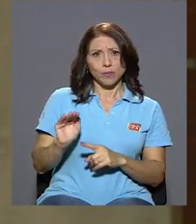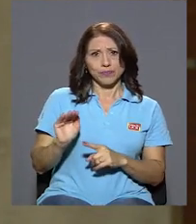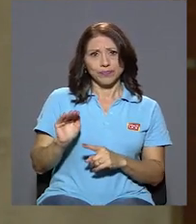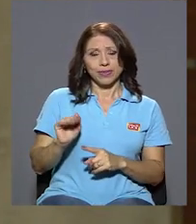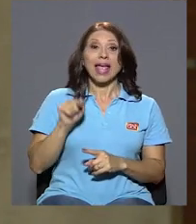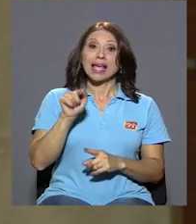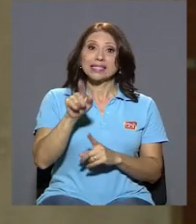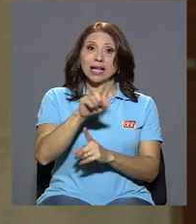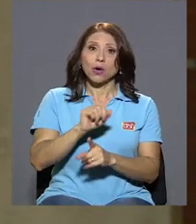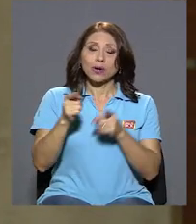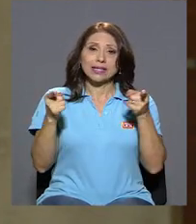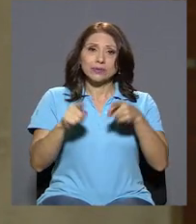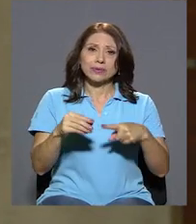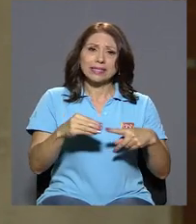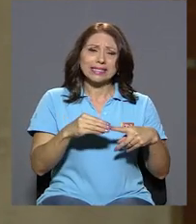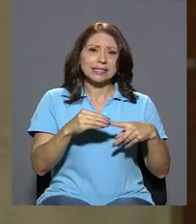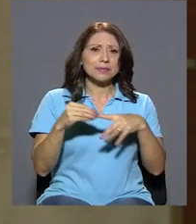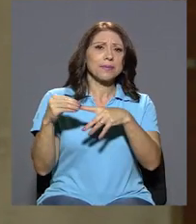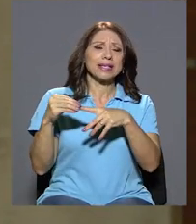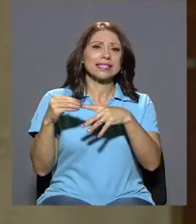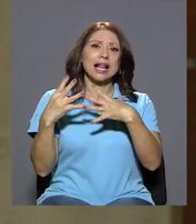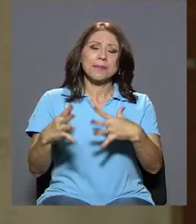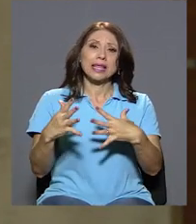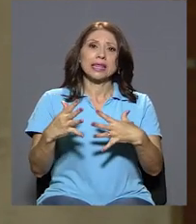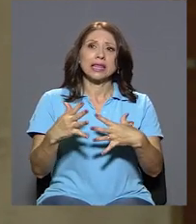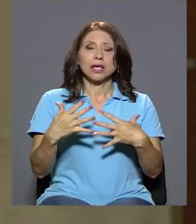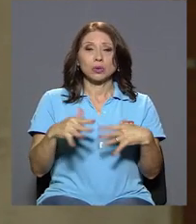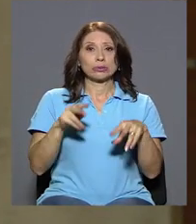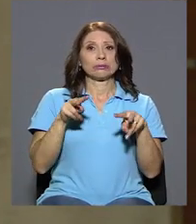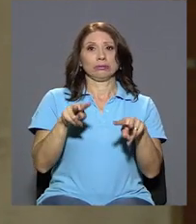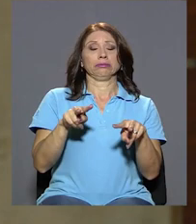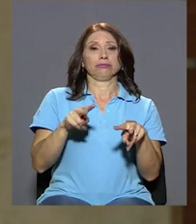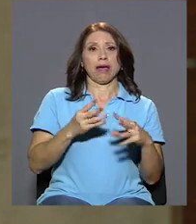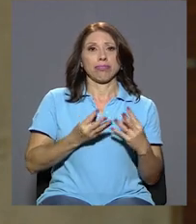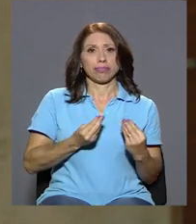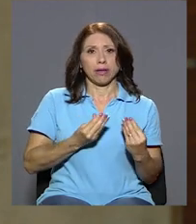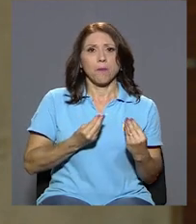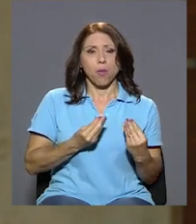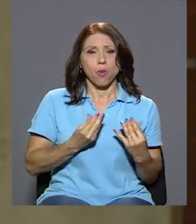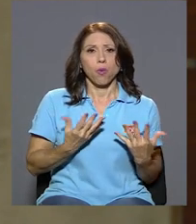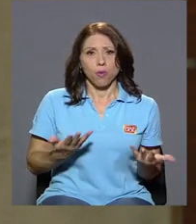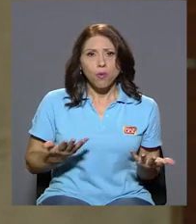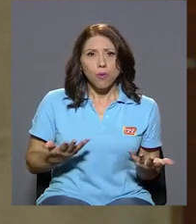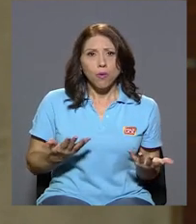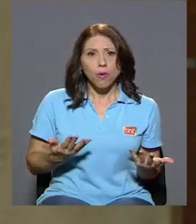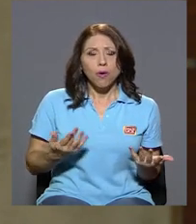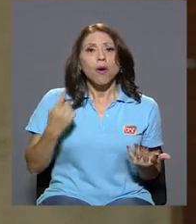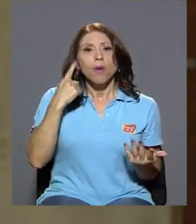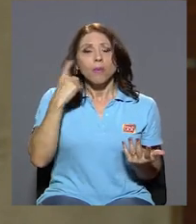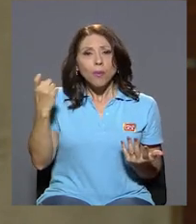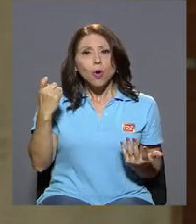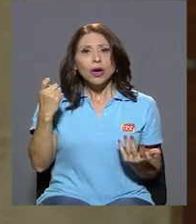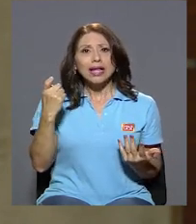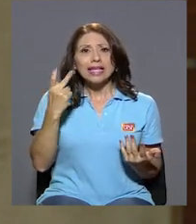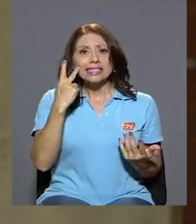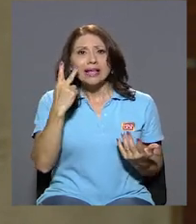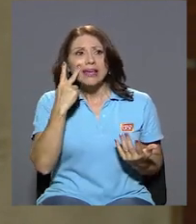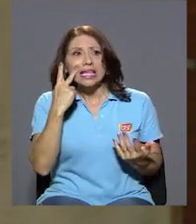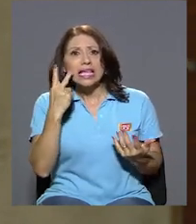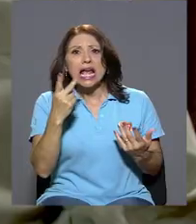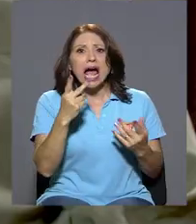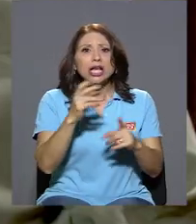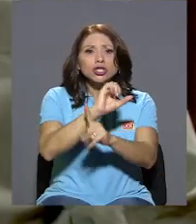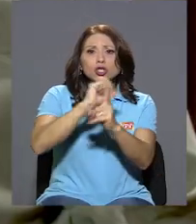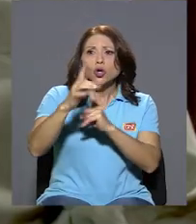esta era una circunstancia especialmente atemorizante porque bueno usted veía